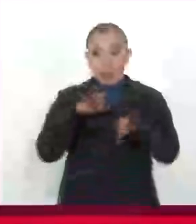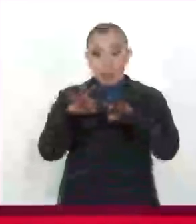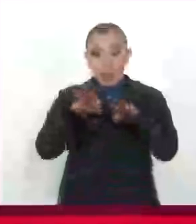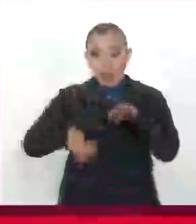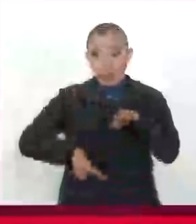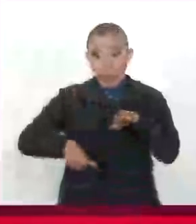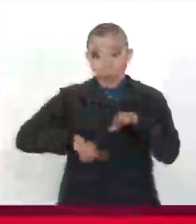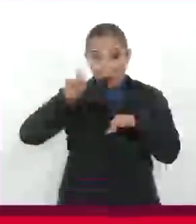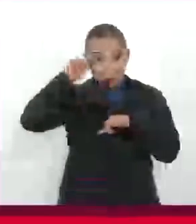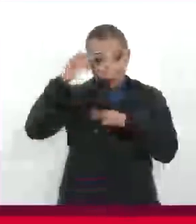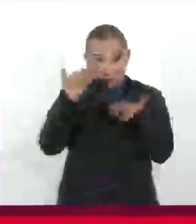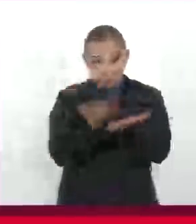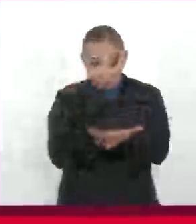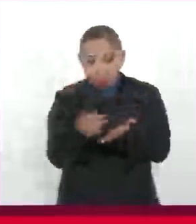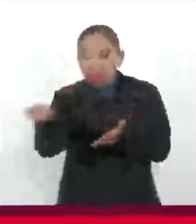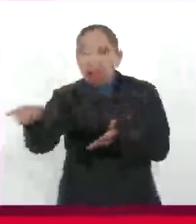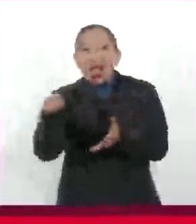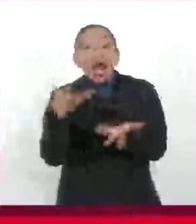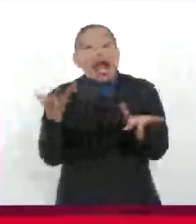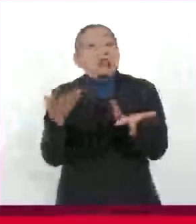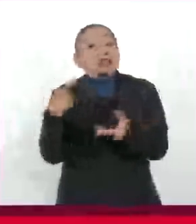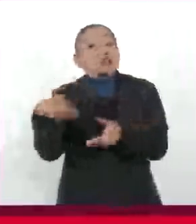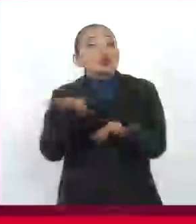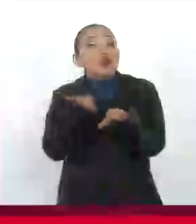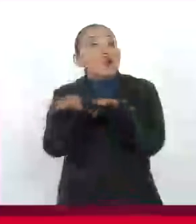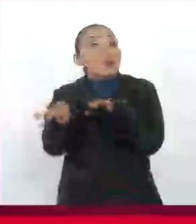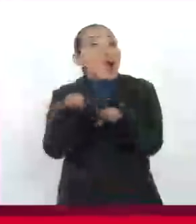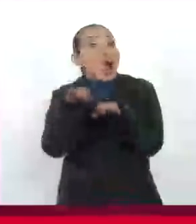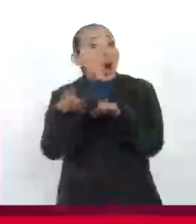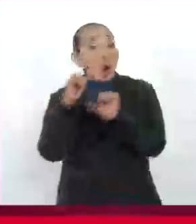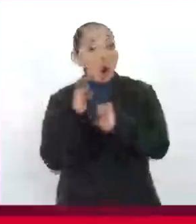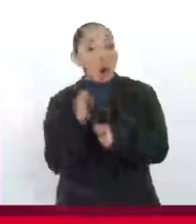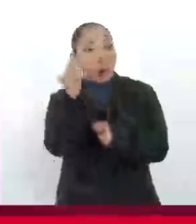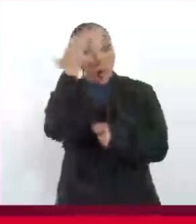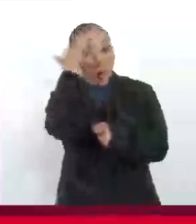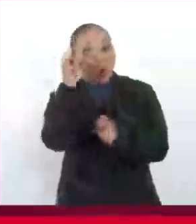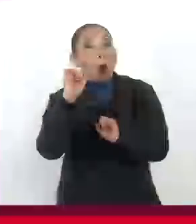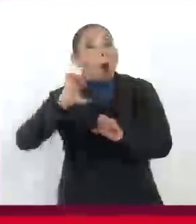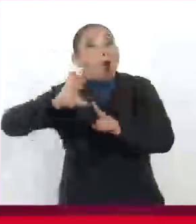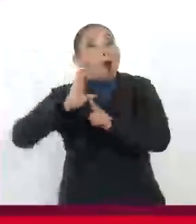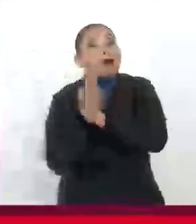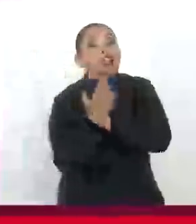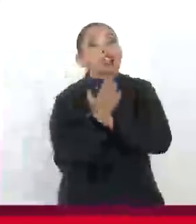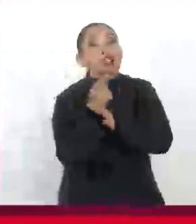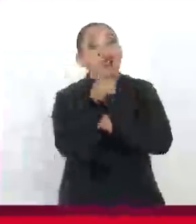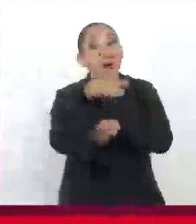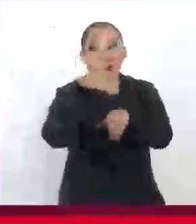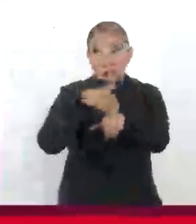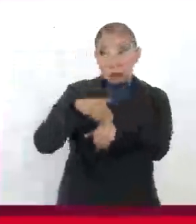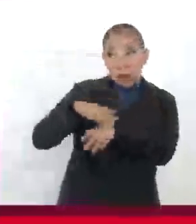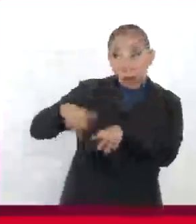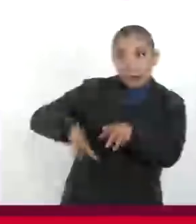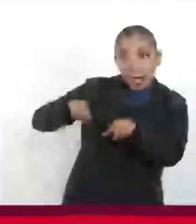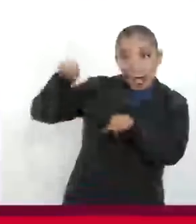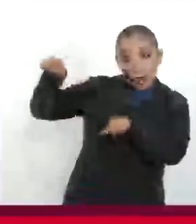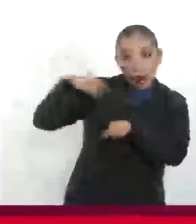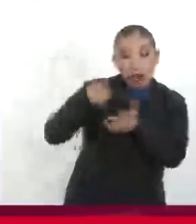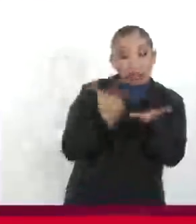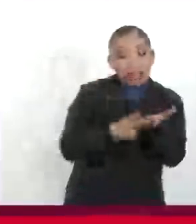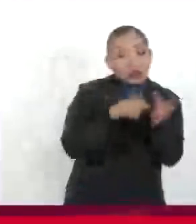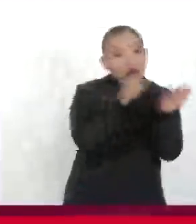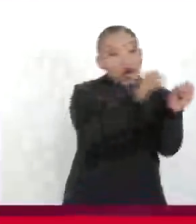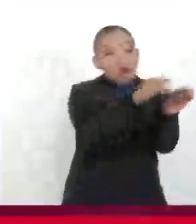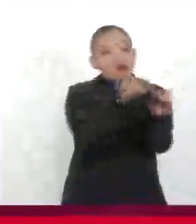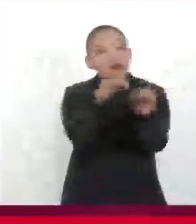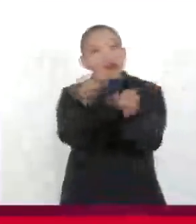Los servidores públicos son personas que desempeñan una labor, un cargo o una comisión subordinada al Estado